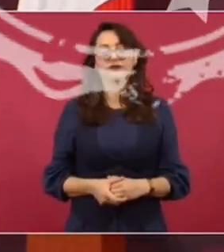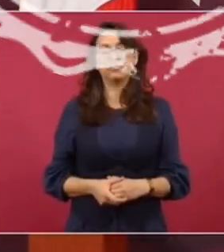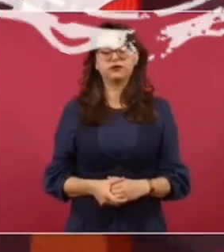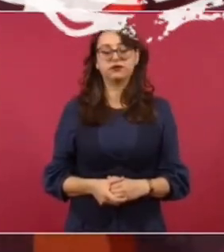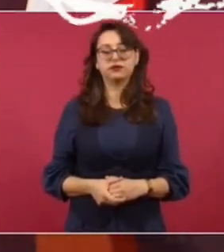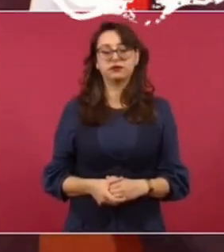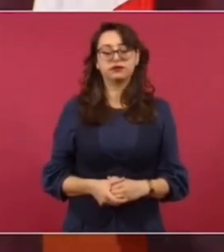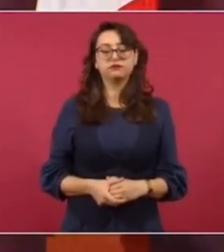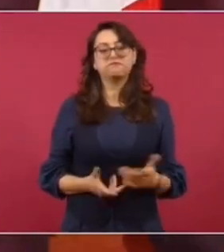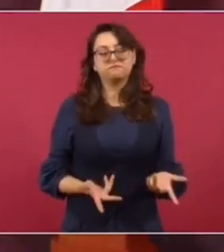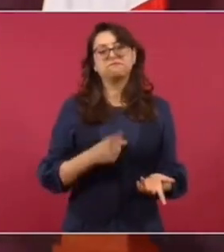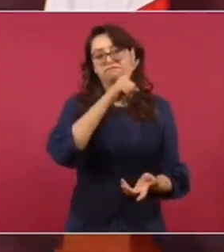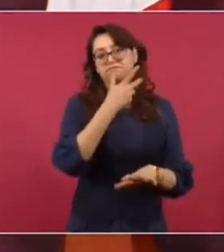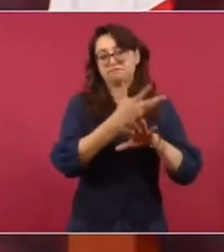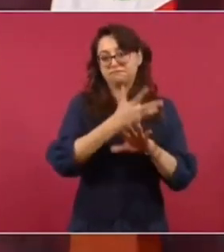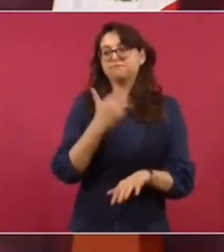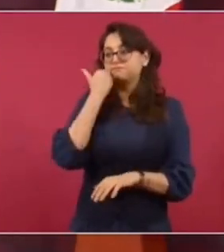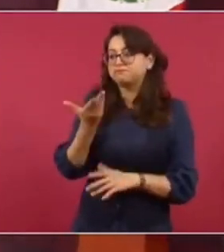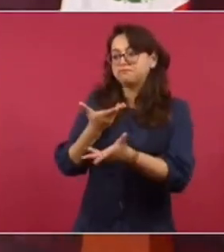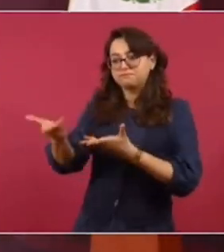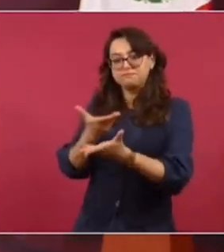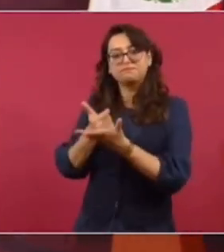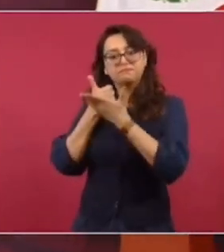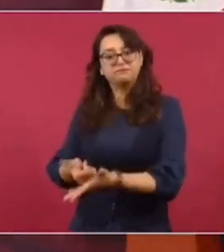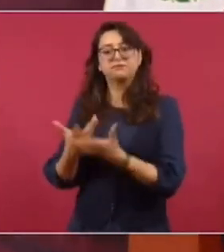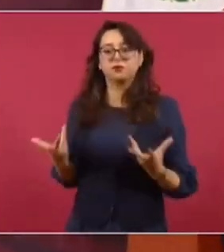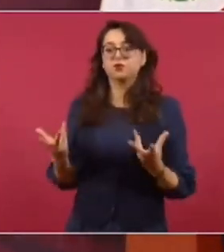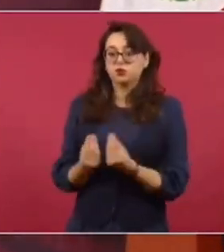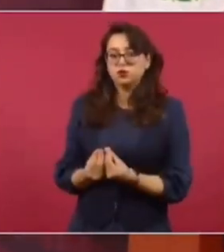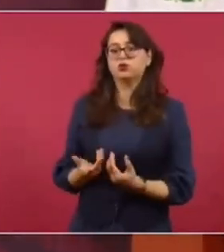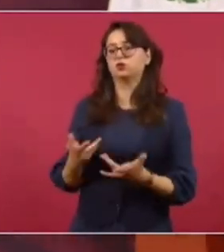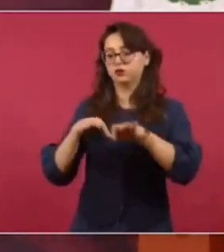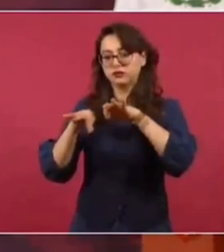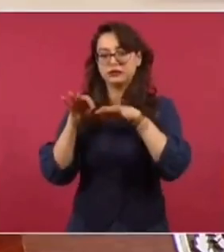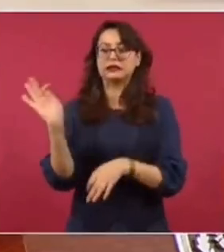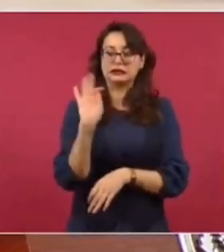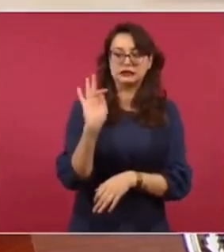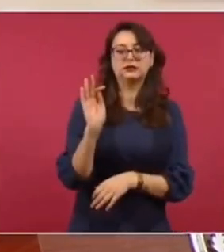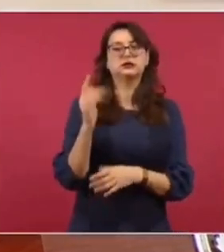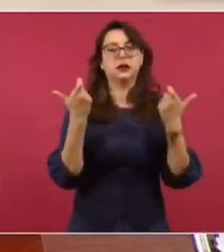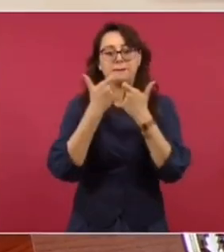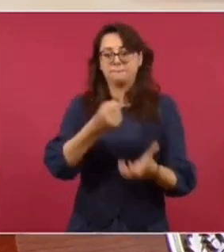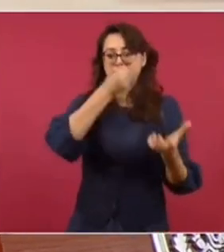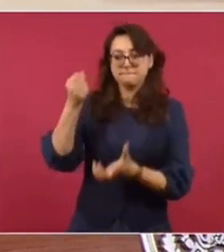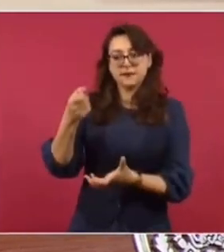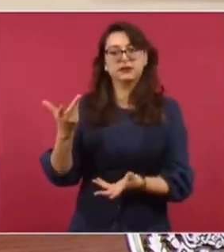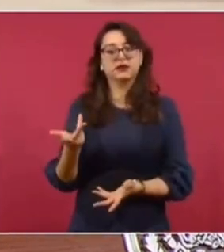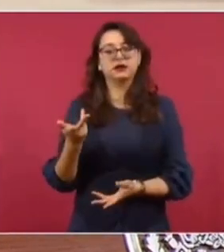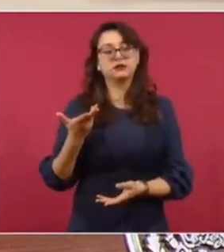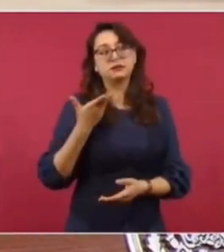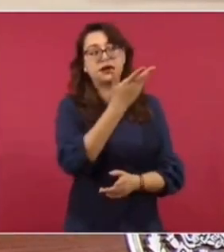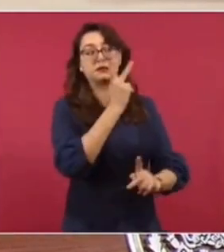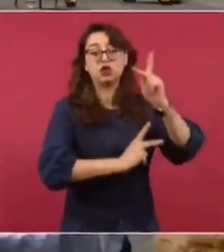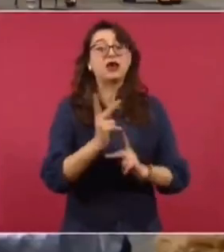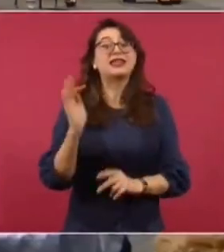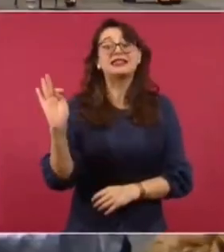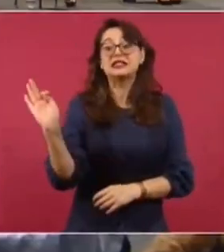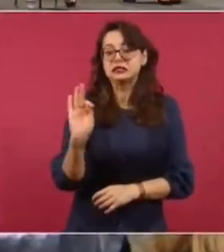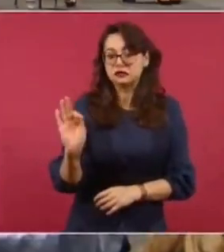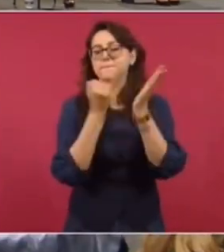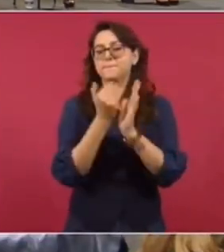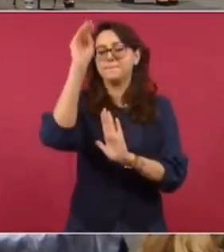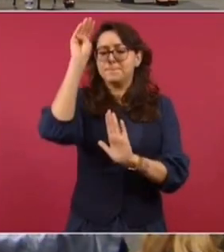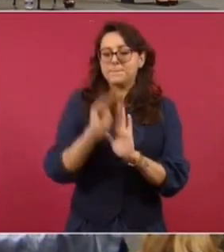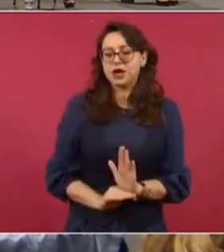ellos van a buscar ayudarnos para que, en caso de que se requiera inversión, las tasas de interés sean las más